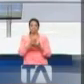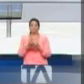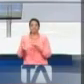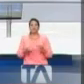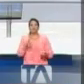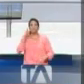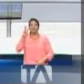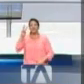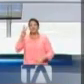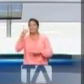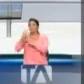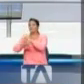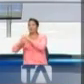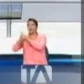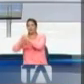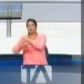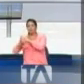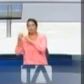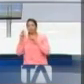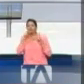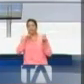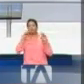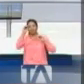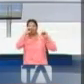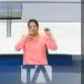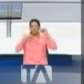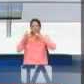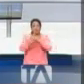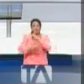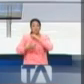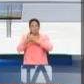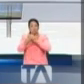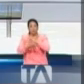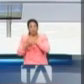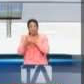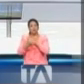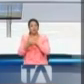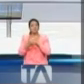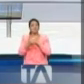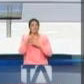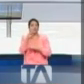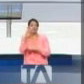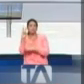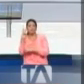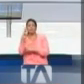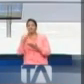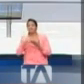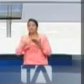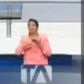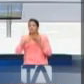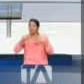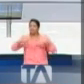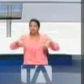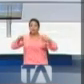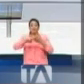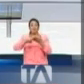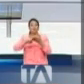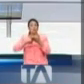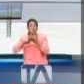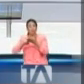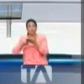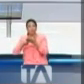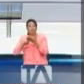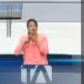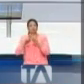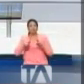26 países observaron al Ecuador durante la 27ª sesión del examen periódico universal en las Naciones Unidas en